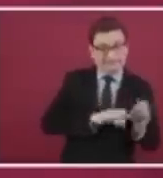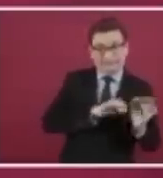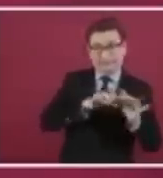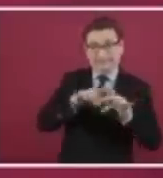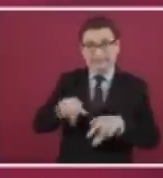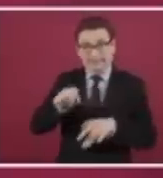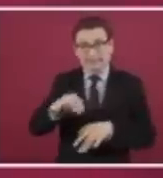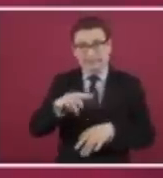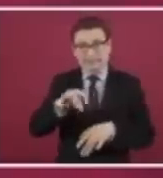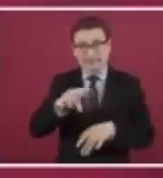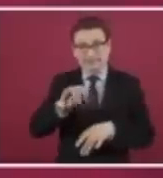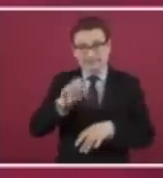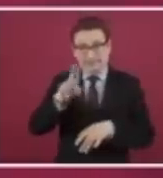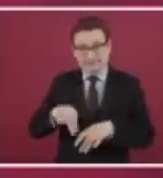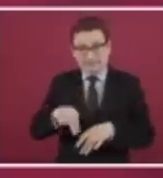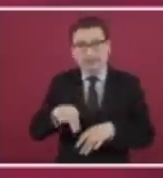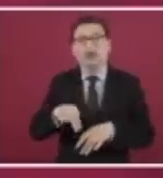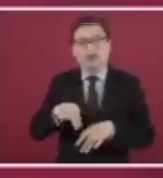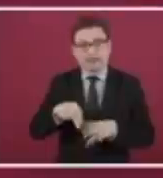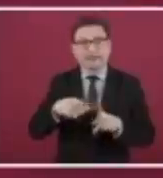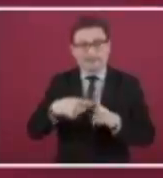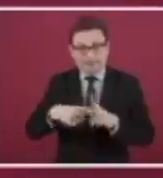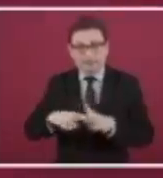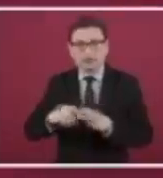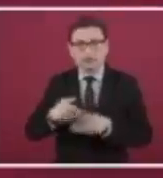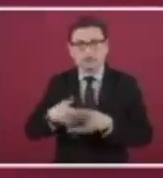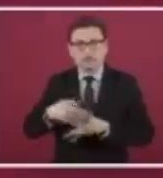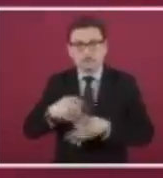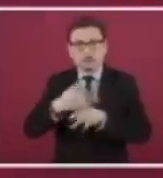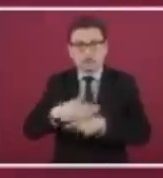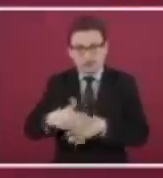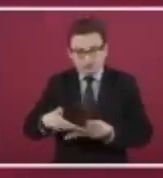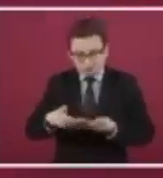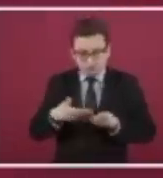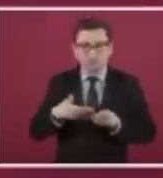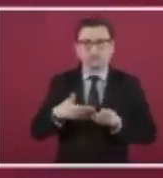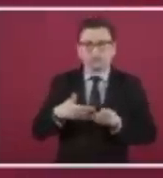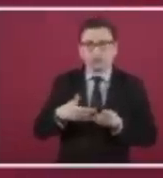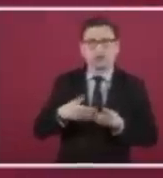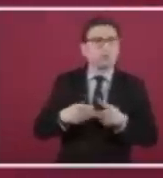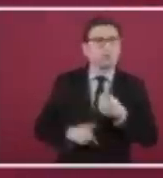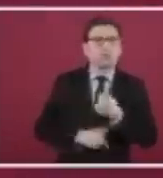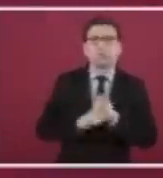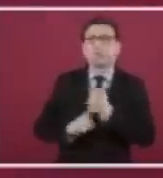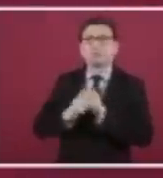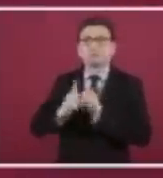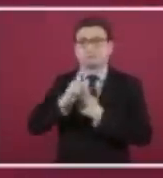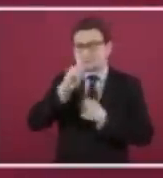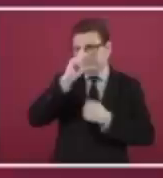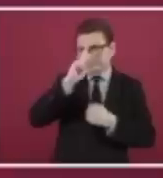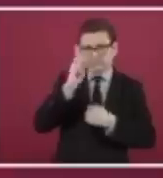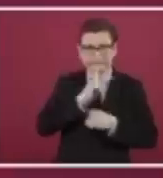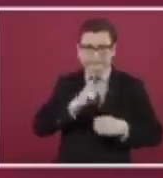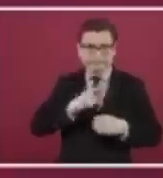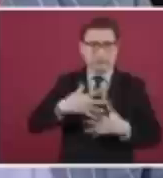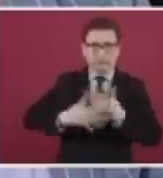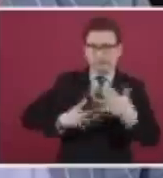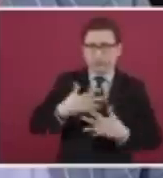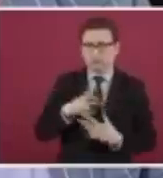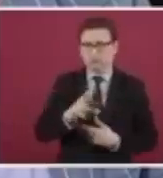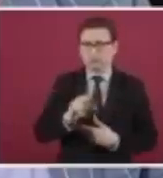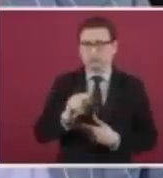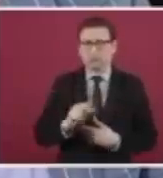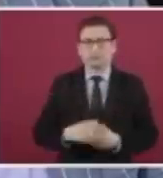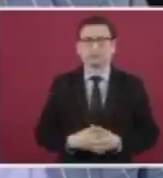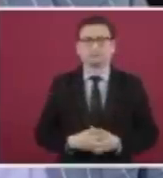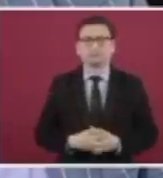tenemos afortunadamente reporte de agravamiento de violencia. Okay, oiga, y entonces para